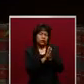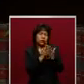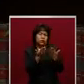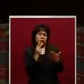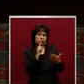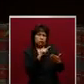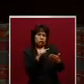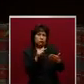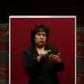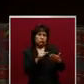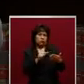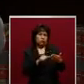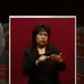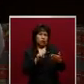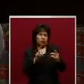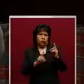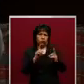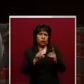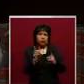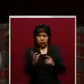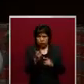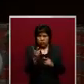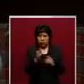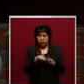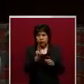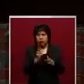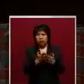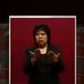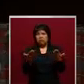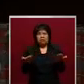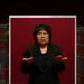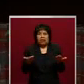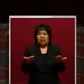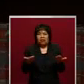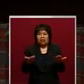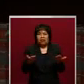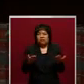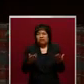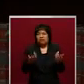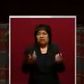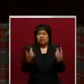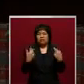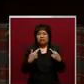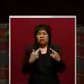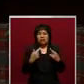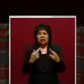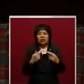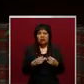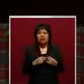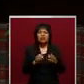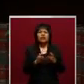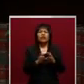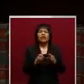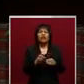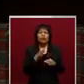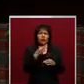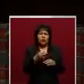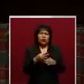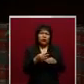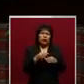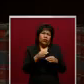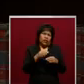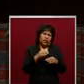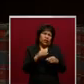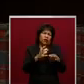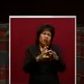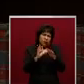abría y tenía dudas, preguntaba. Claro. Pero ahora no voy a estar ahí como maestro. ¿Qué instrucciones puedo dar respecto